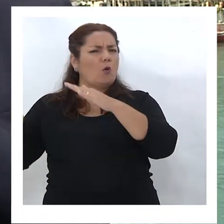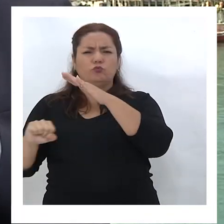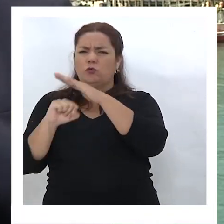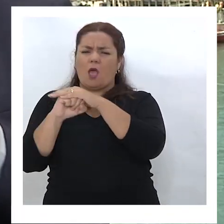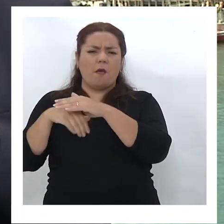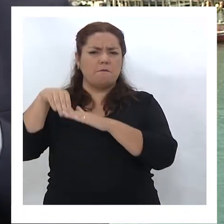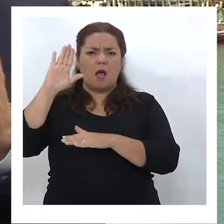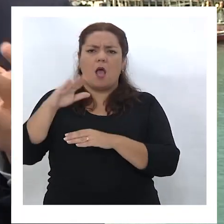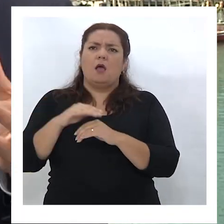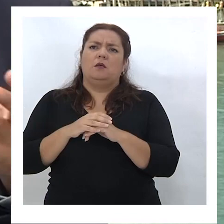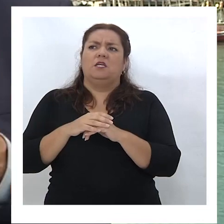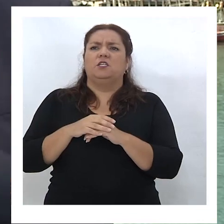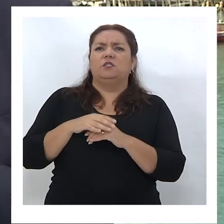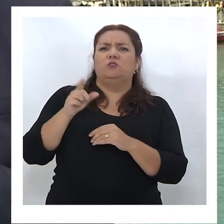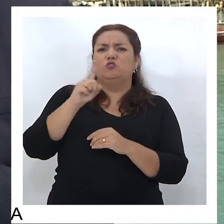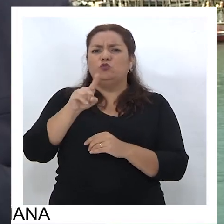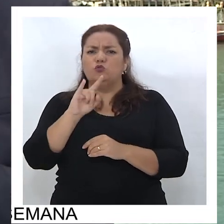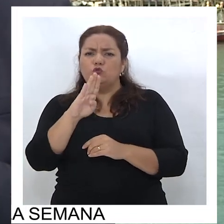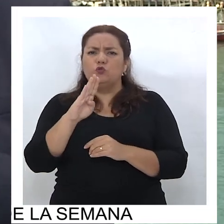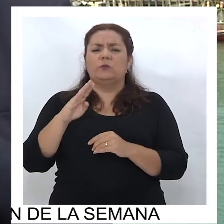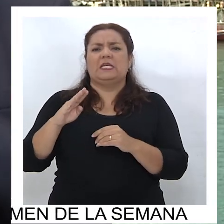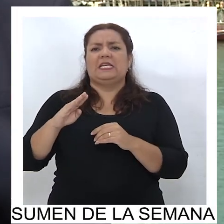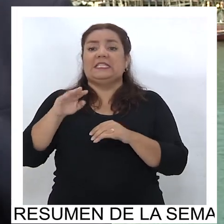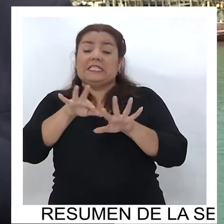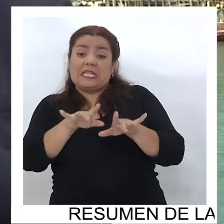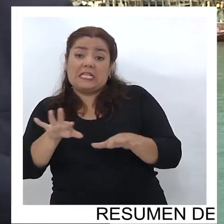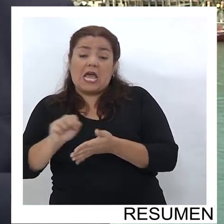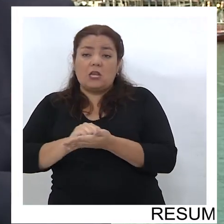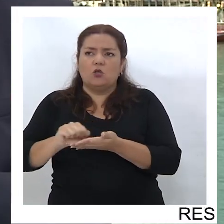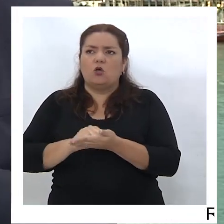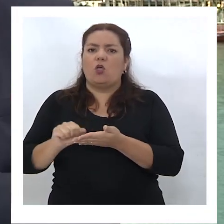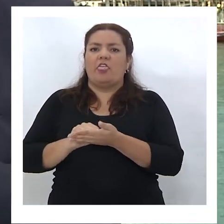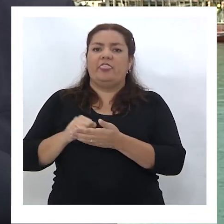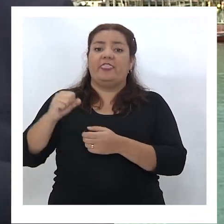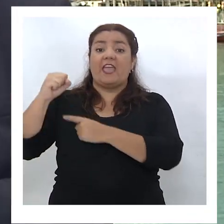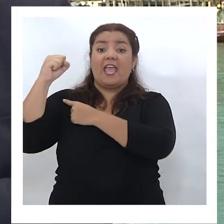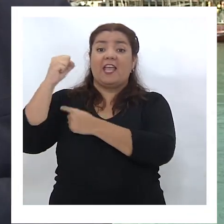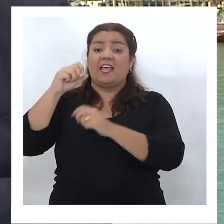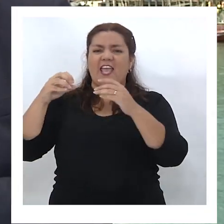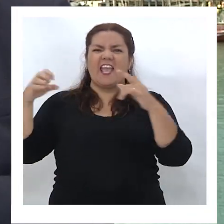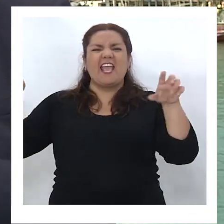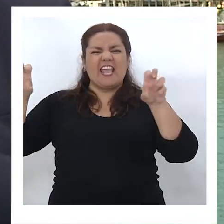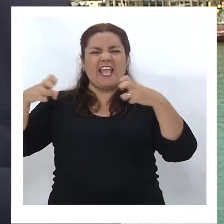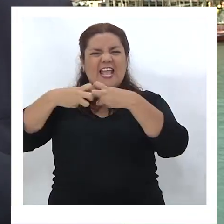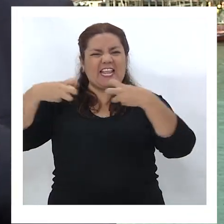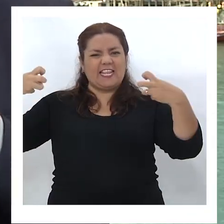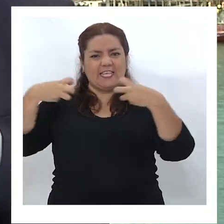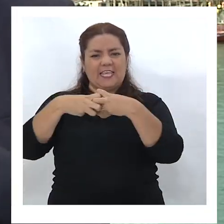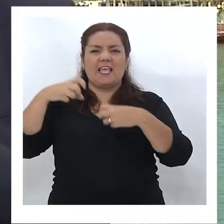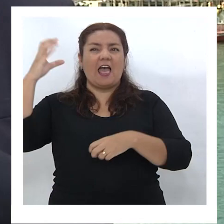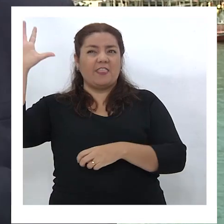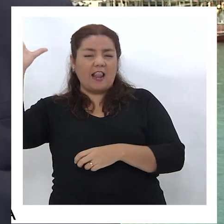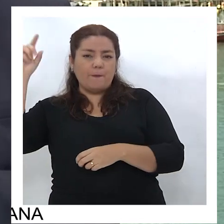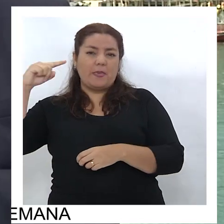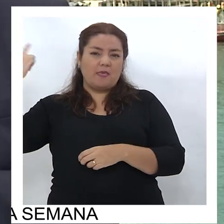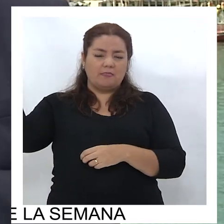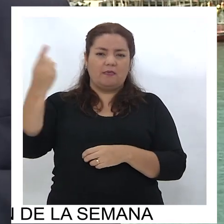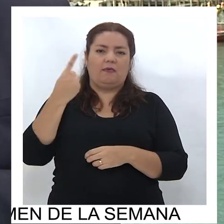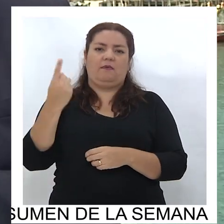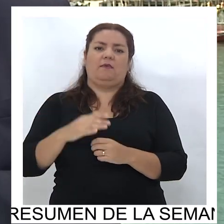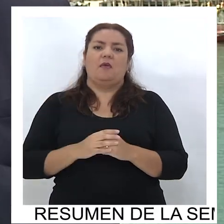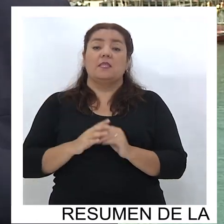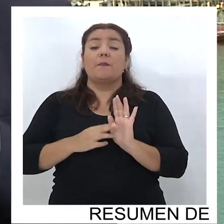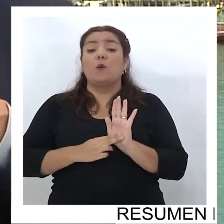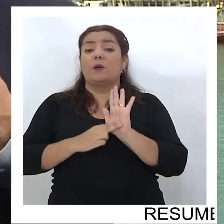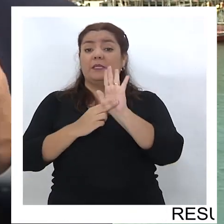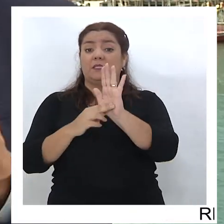por subsecretarios de Energía, de Medio Ambiente, y también por el mundo privado, incluyendo a los trabajadores. Hay un representante de la CUT en